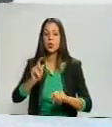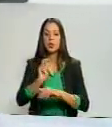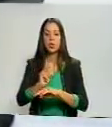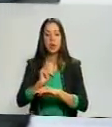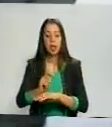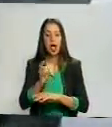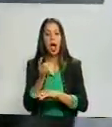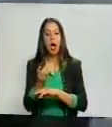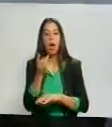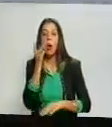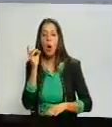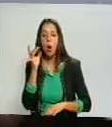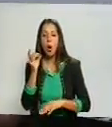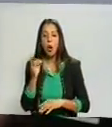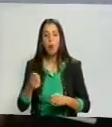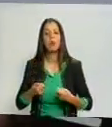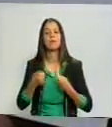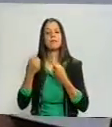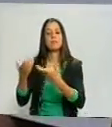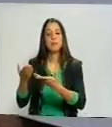oro al Banco Central de Venezuela.